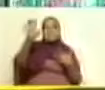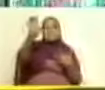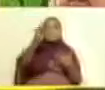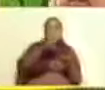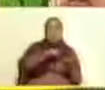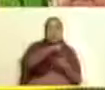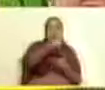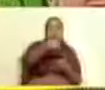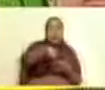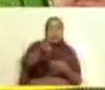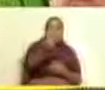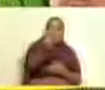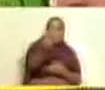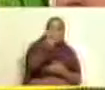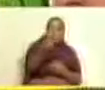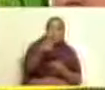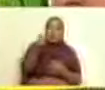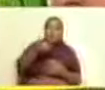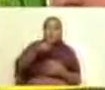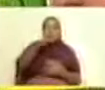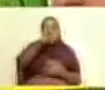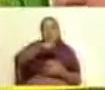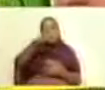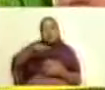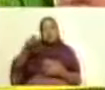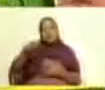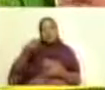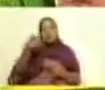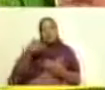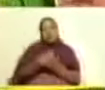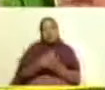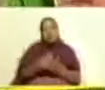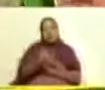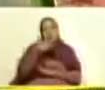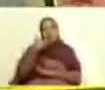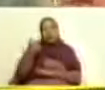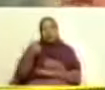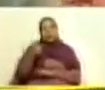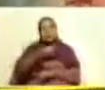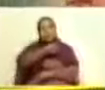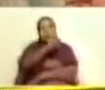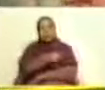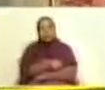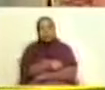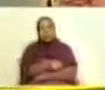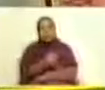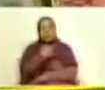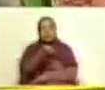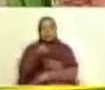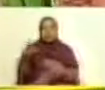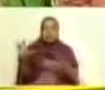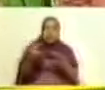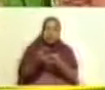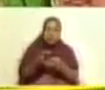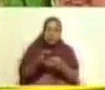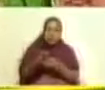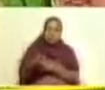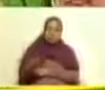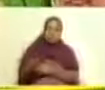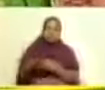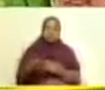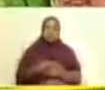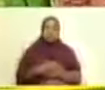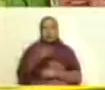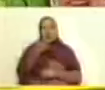eso. Ahora necesitamos de que esto tenga mayor fuerza si nos unimos,